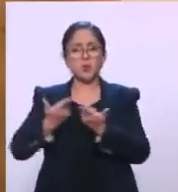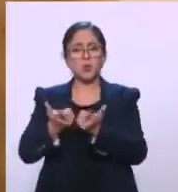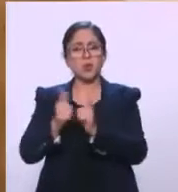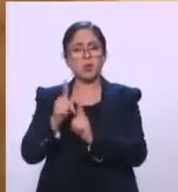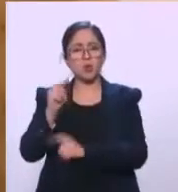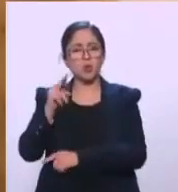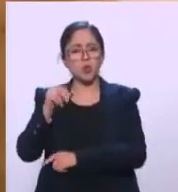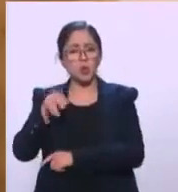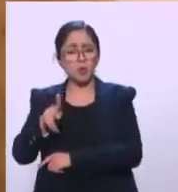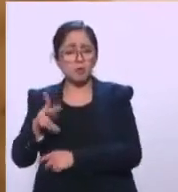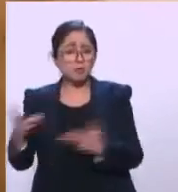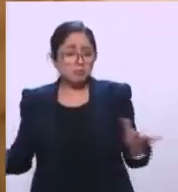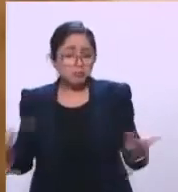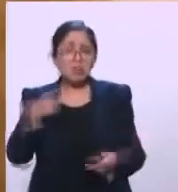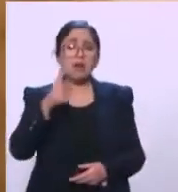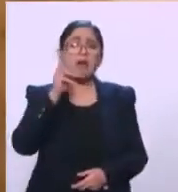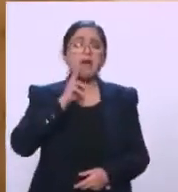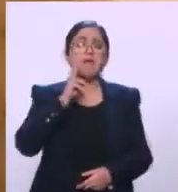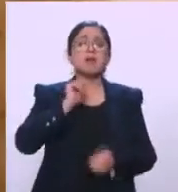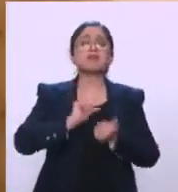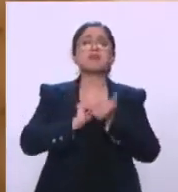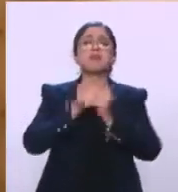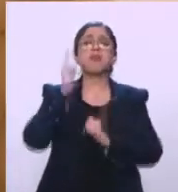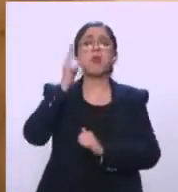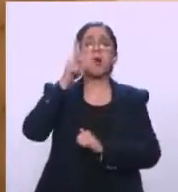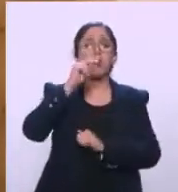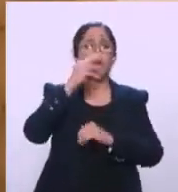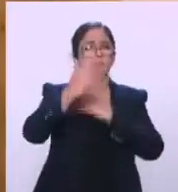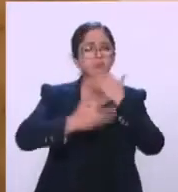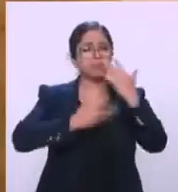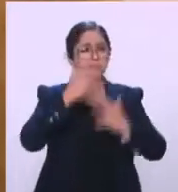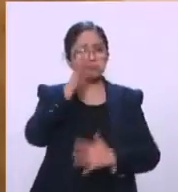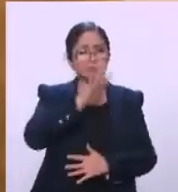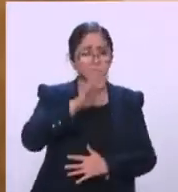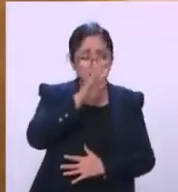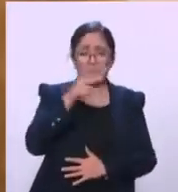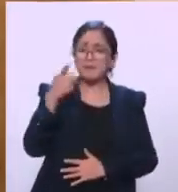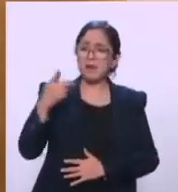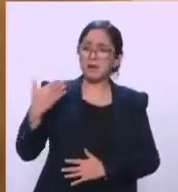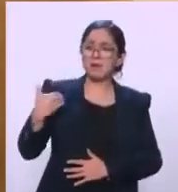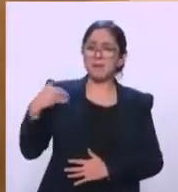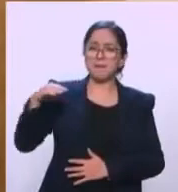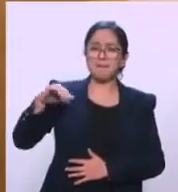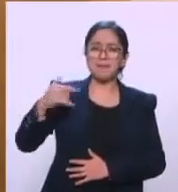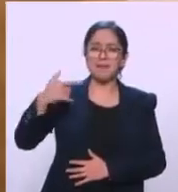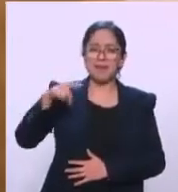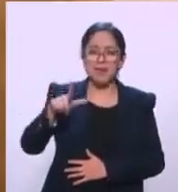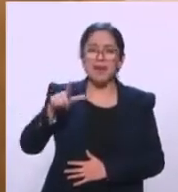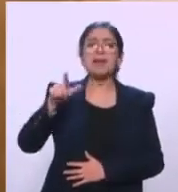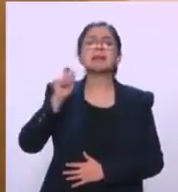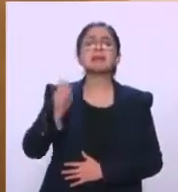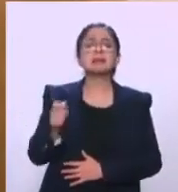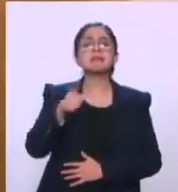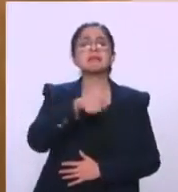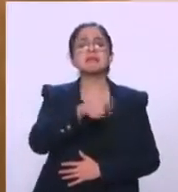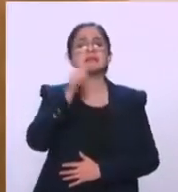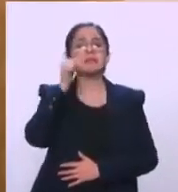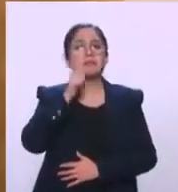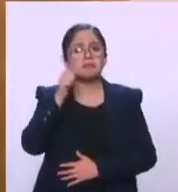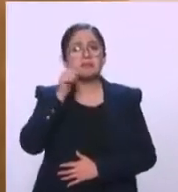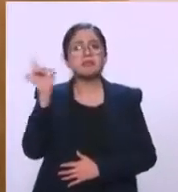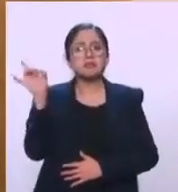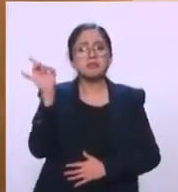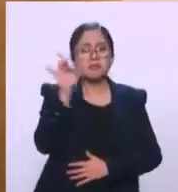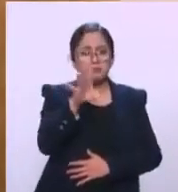esperar pues llamados a la violencia. Y algo que quiero destacar, y que ya lo dijo Miguel, pero desde el punto de vista, digamos, técnico, es que esta vieja demanda